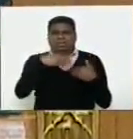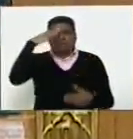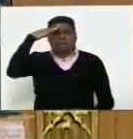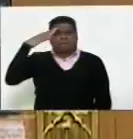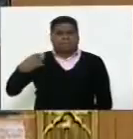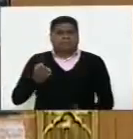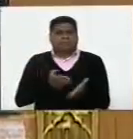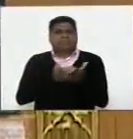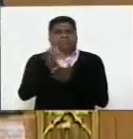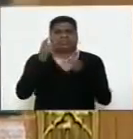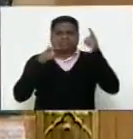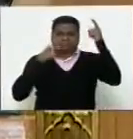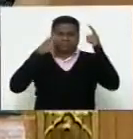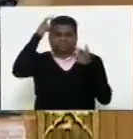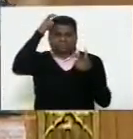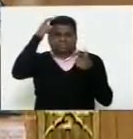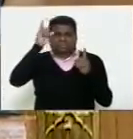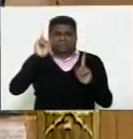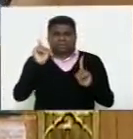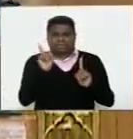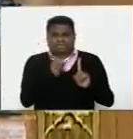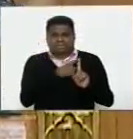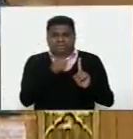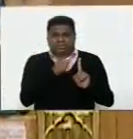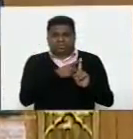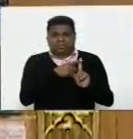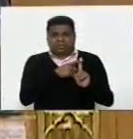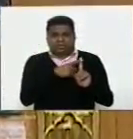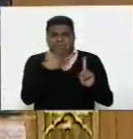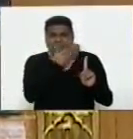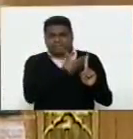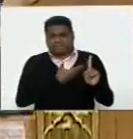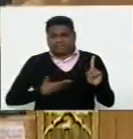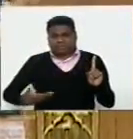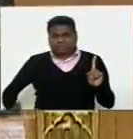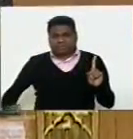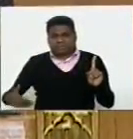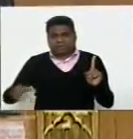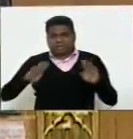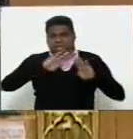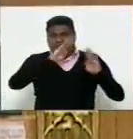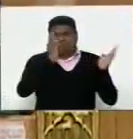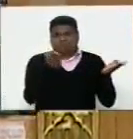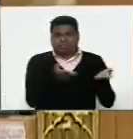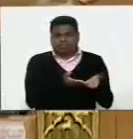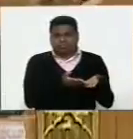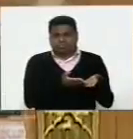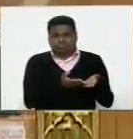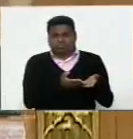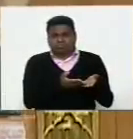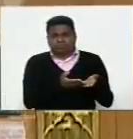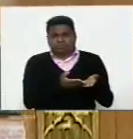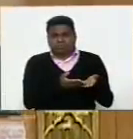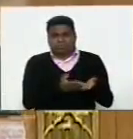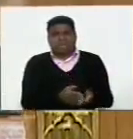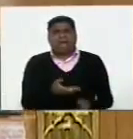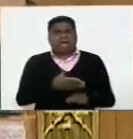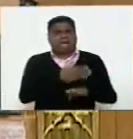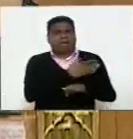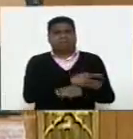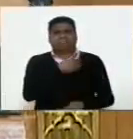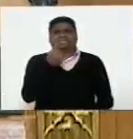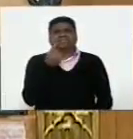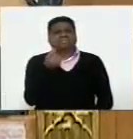Chávez, el primer presidente en el mundo, porque antes ningún presidente